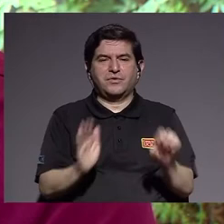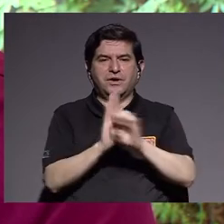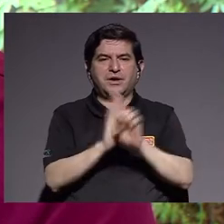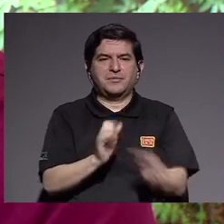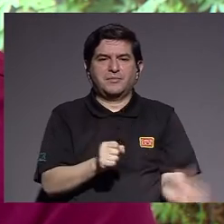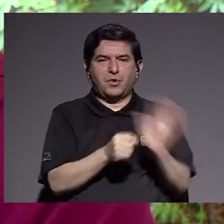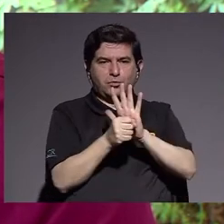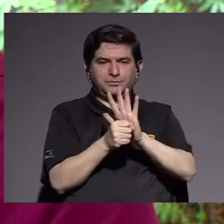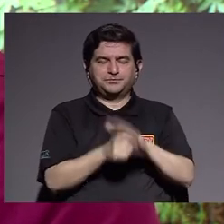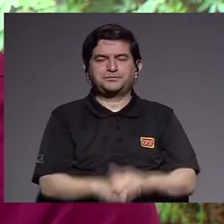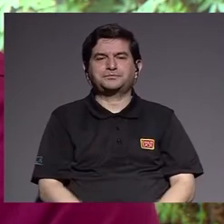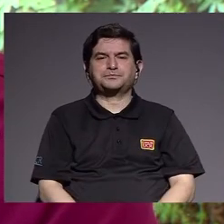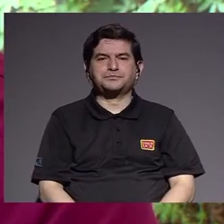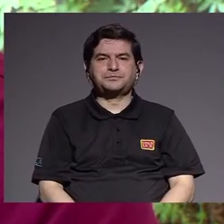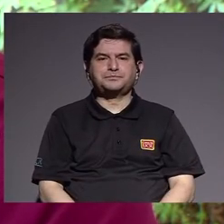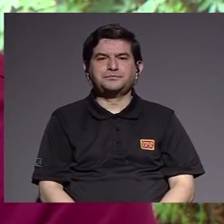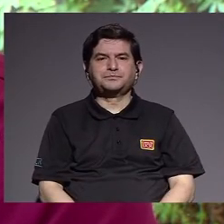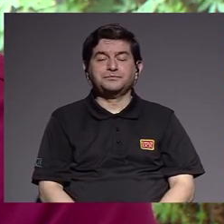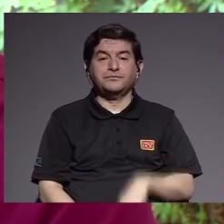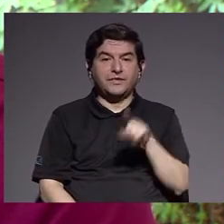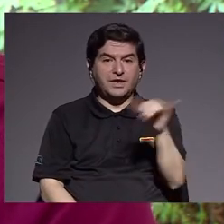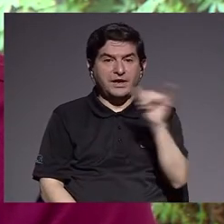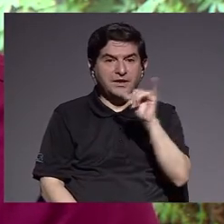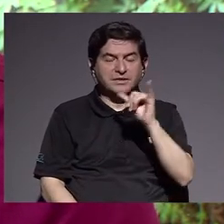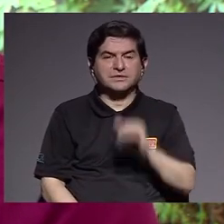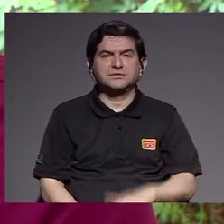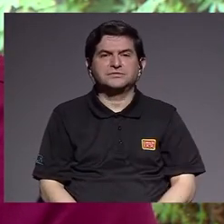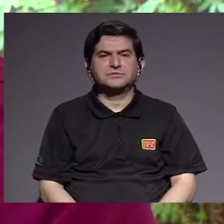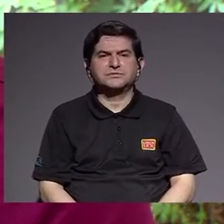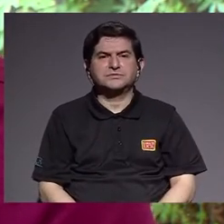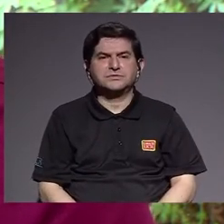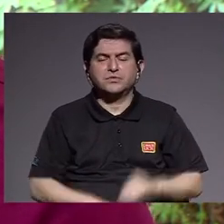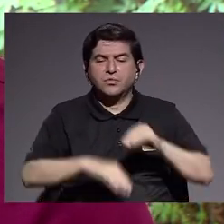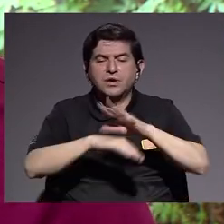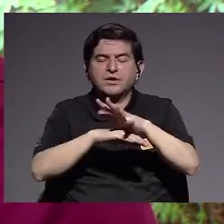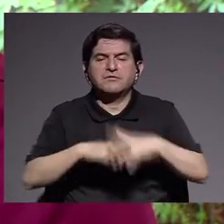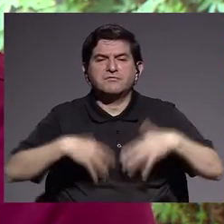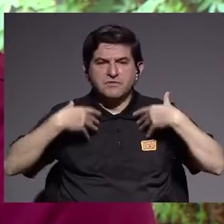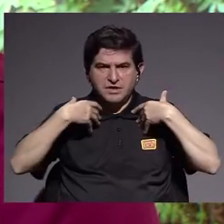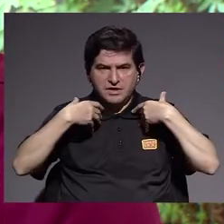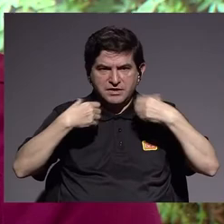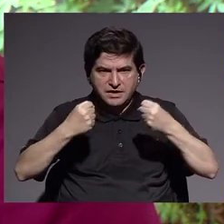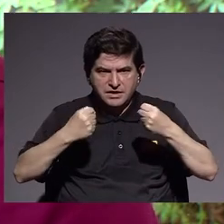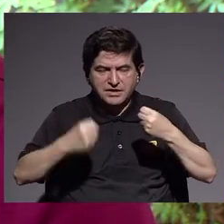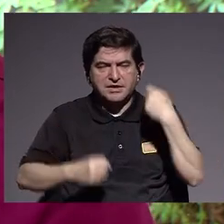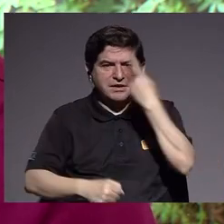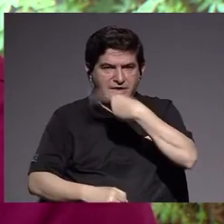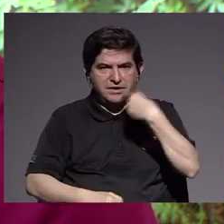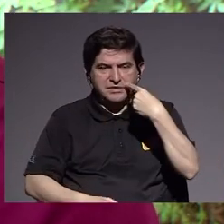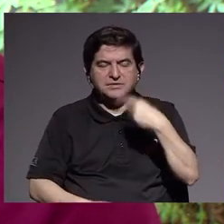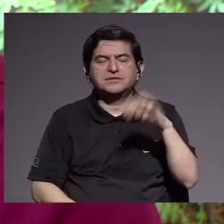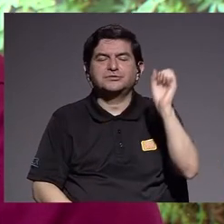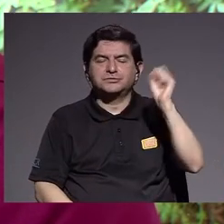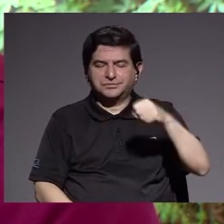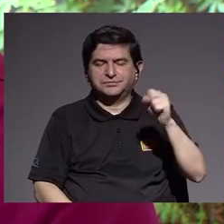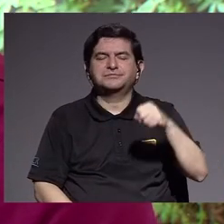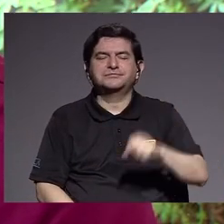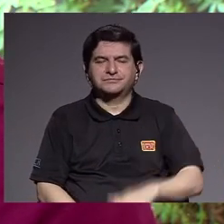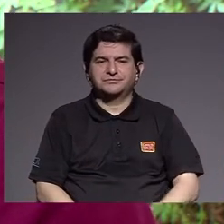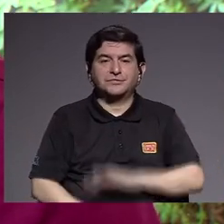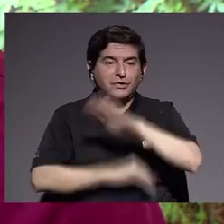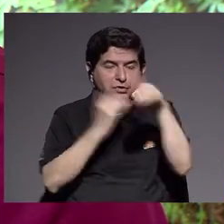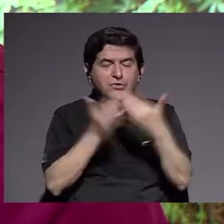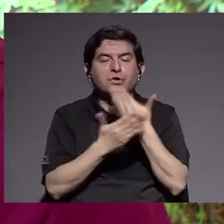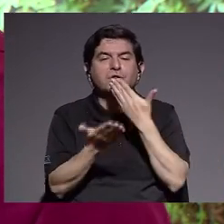y si de la salud y exactamente todo lo que es buena alimentación nos va a incidir en lo que es la salud correcta